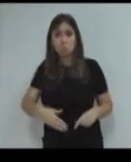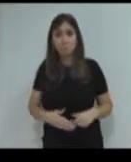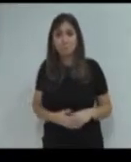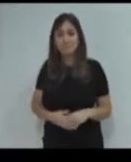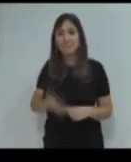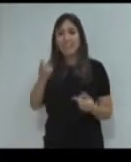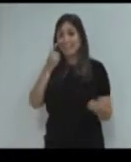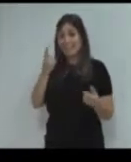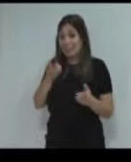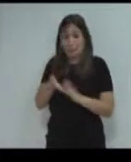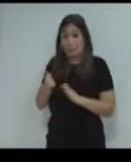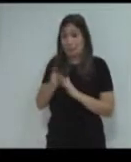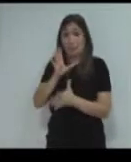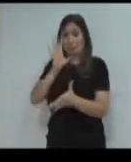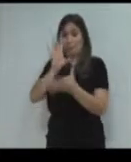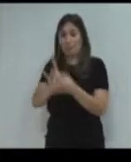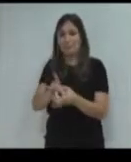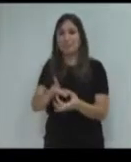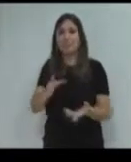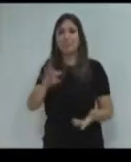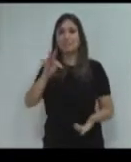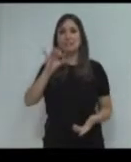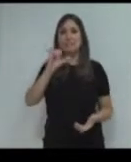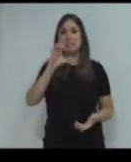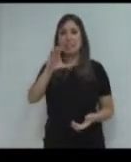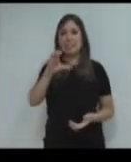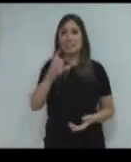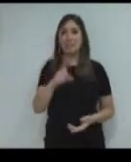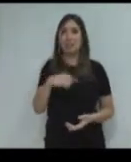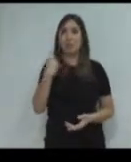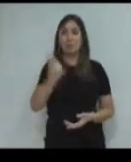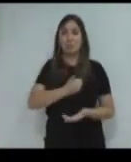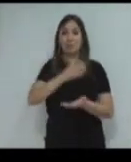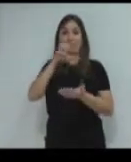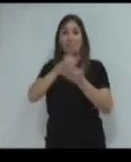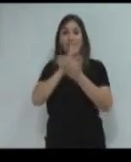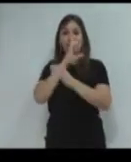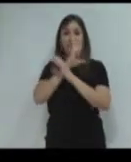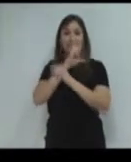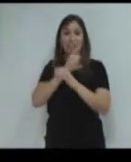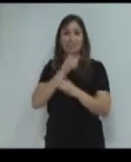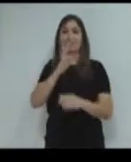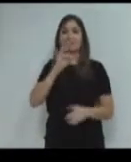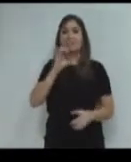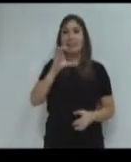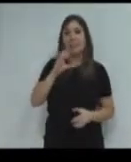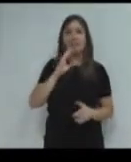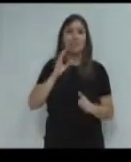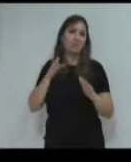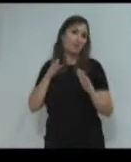va ese tema. En ese tema, las TIC, que nosotros estamos aquí precisamente con el tema de las TIC y la accesibilidad de las TIC,